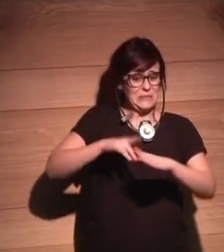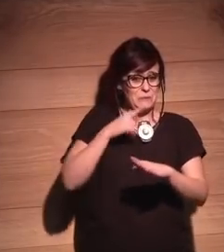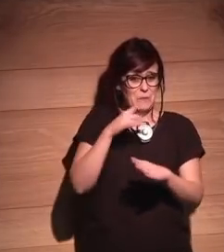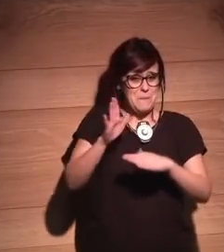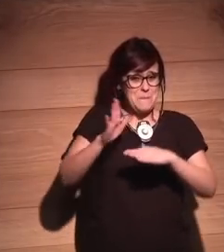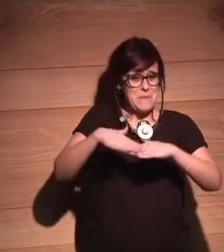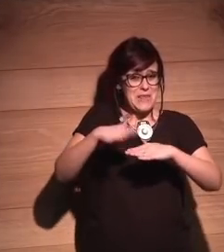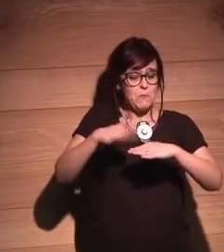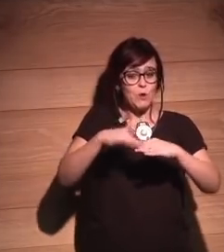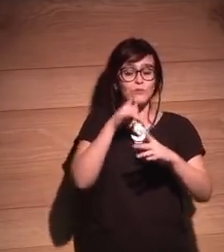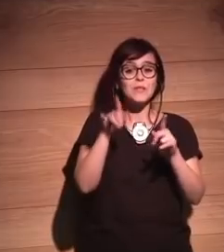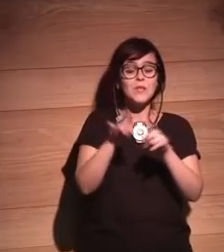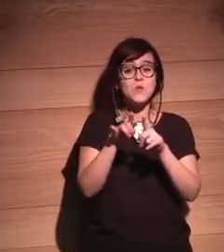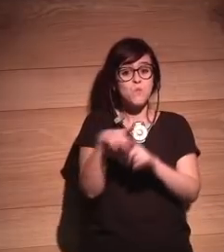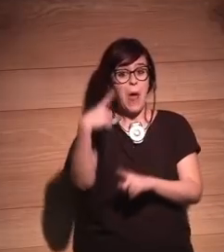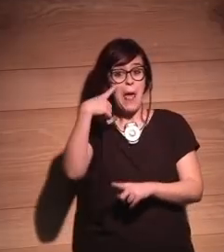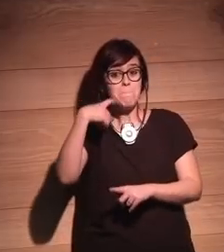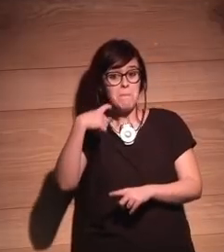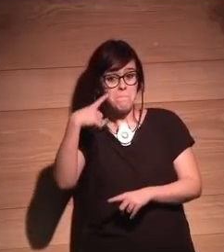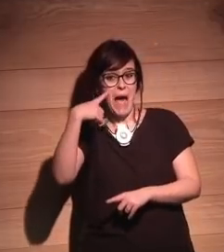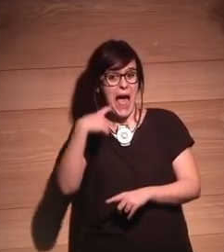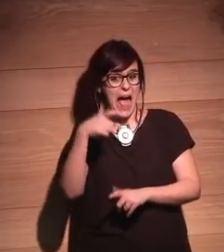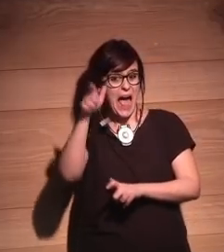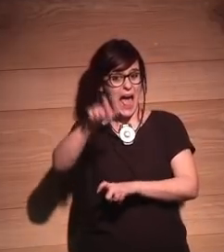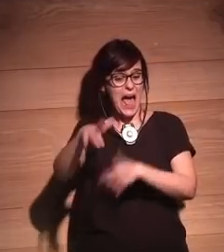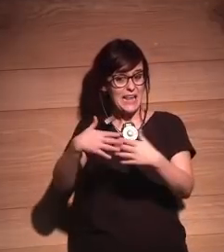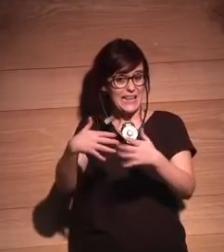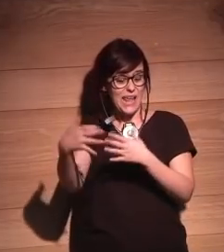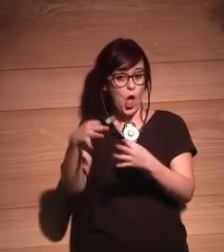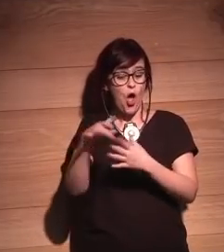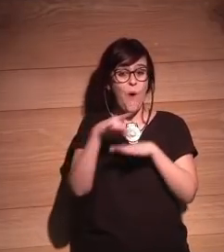Nos ponen entre los banqueros y los agentes inmobiliarios.